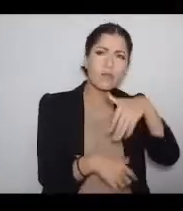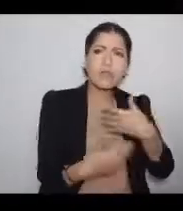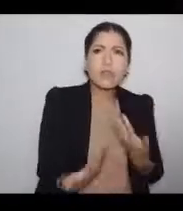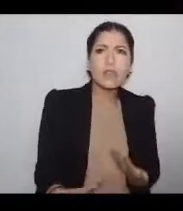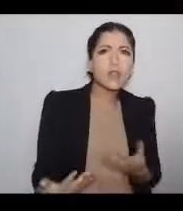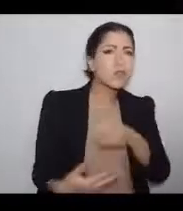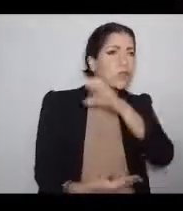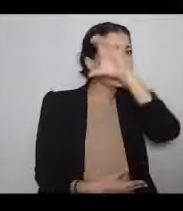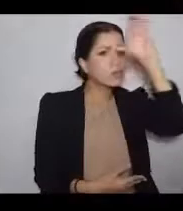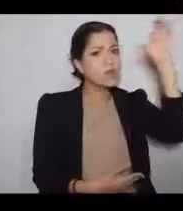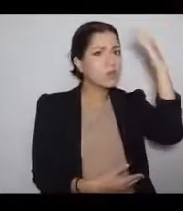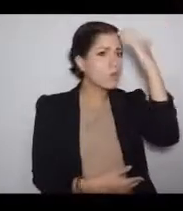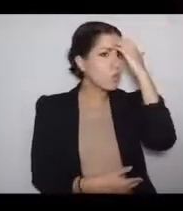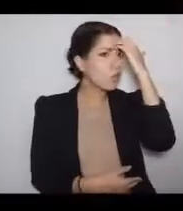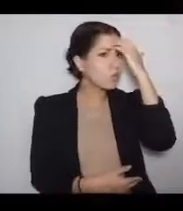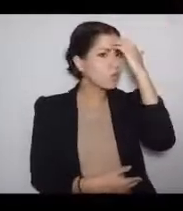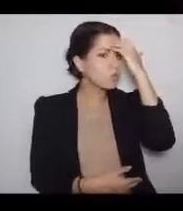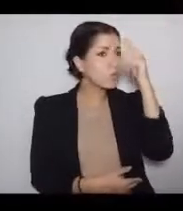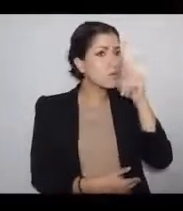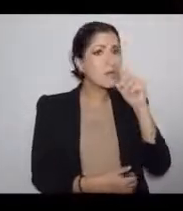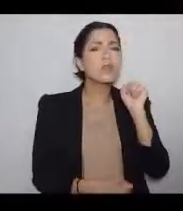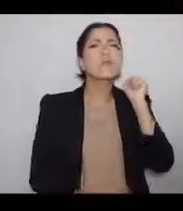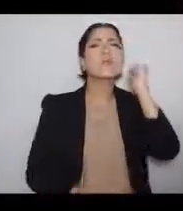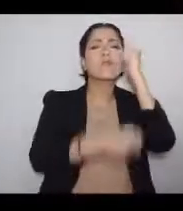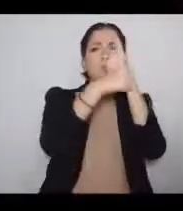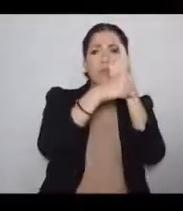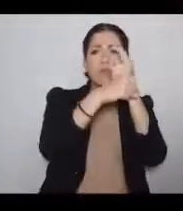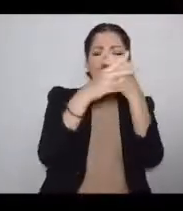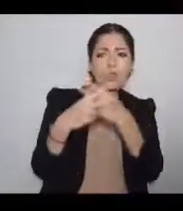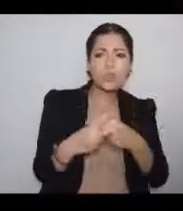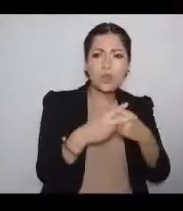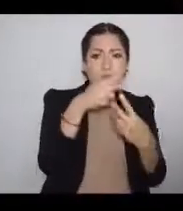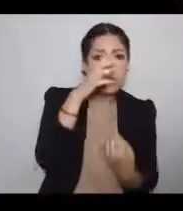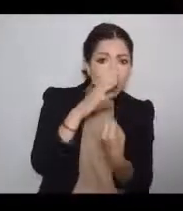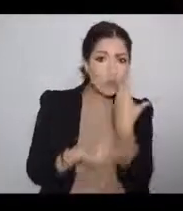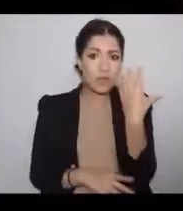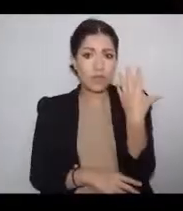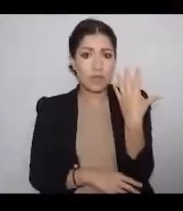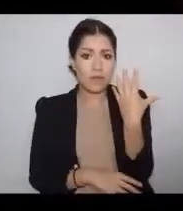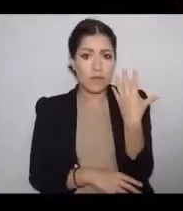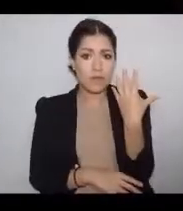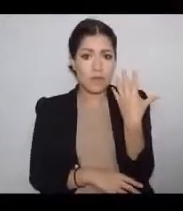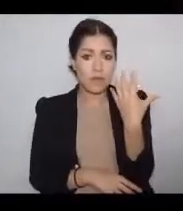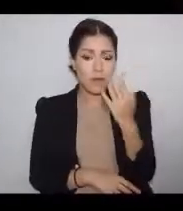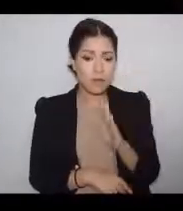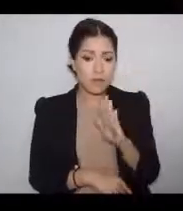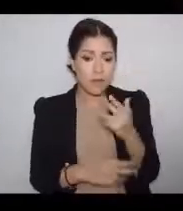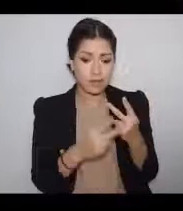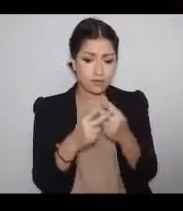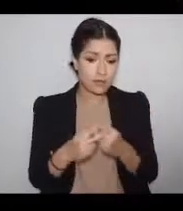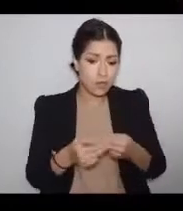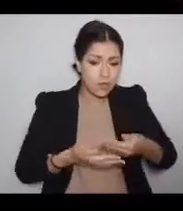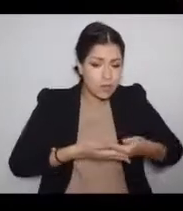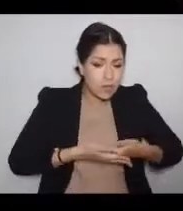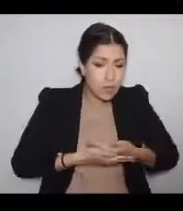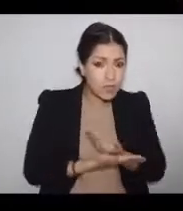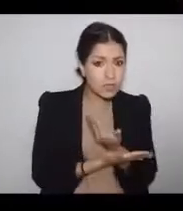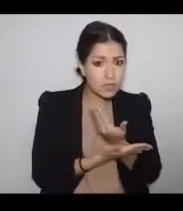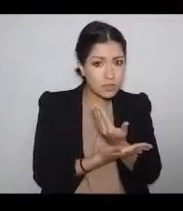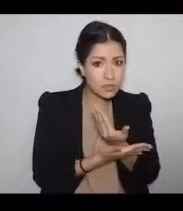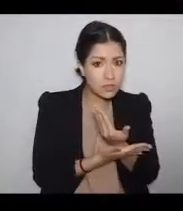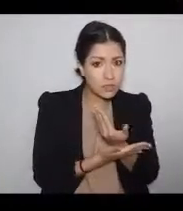nuevo y yo lo advertí. Una estrella había nacido. A los 26